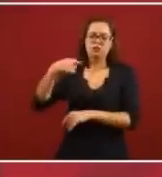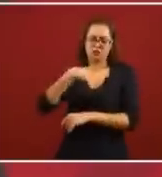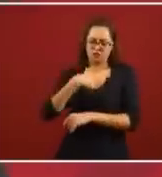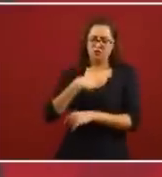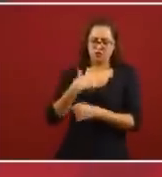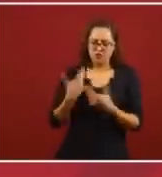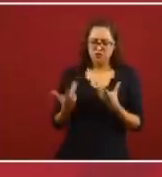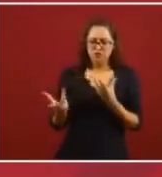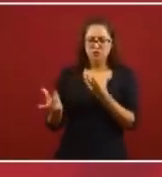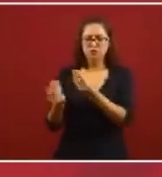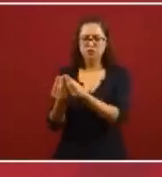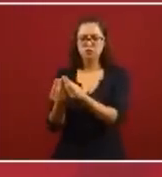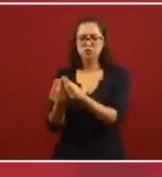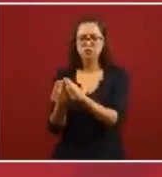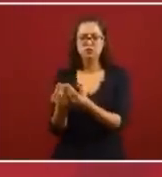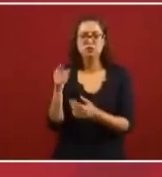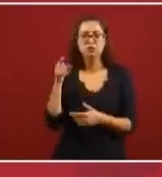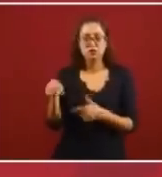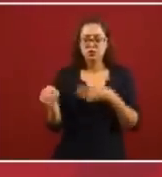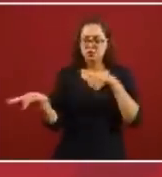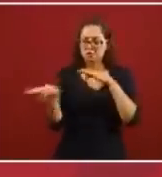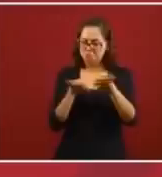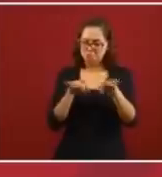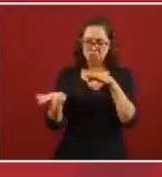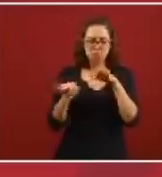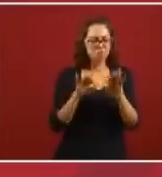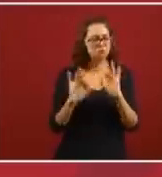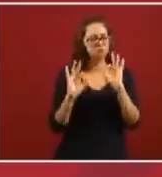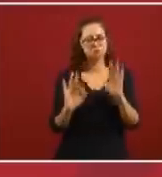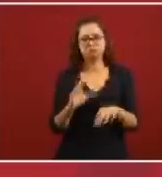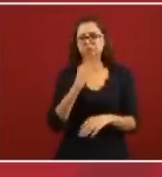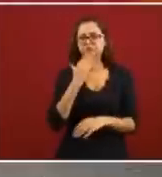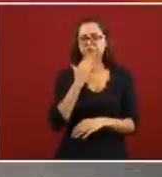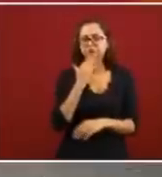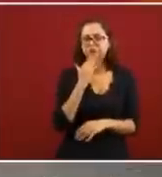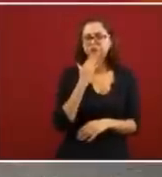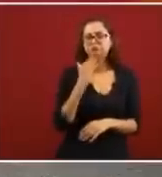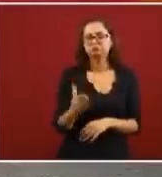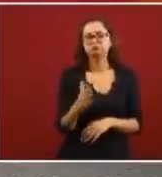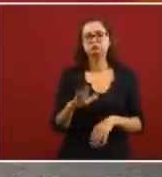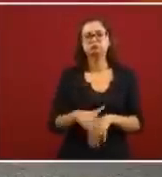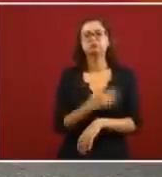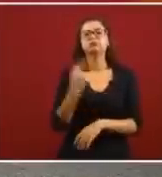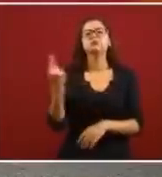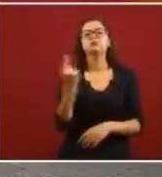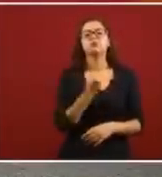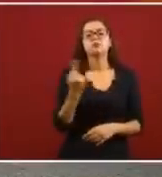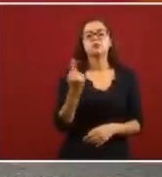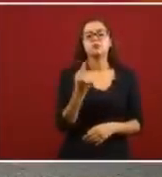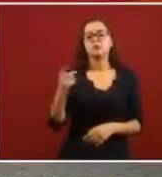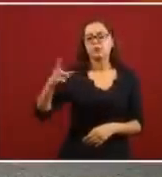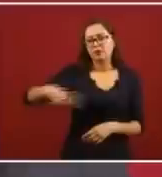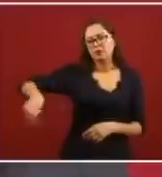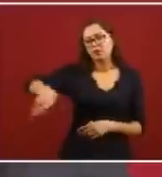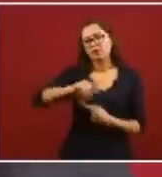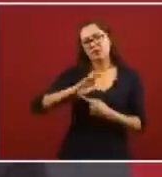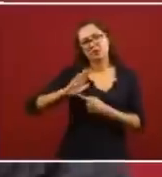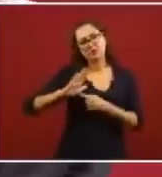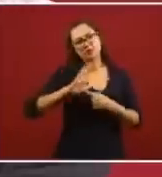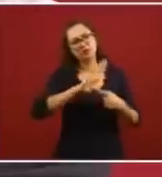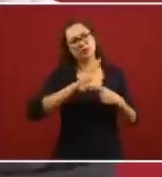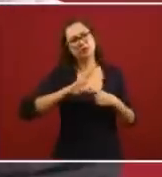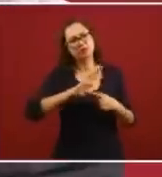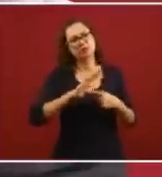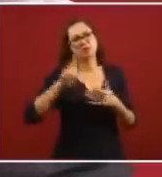y este es un buen ejercicio porque dan a conocer cuáles son